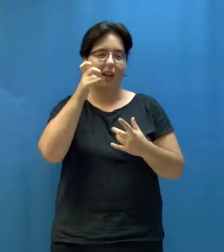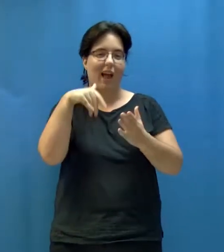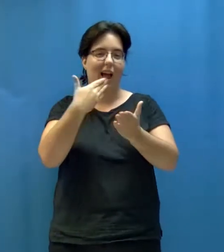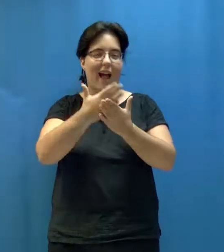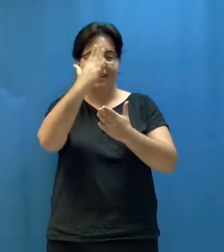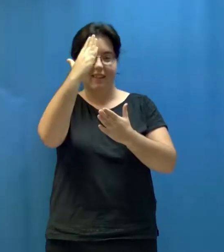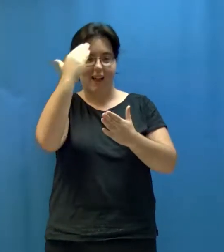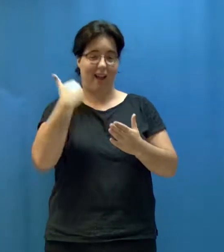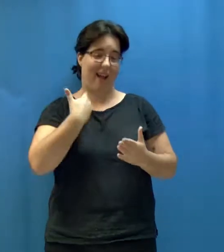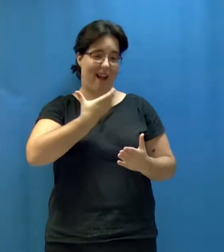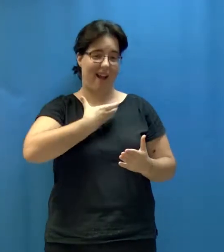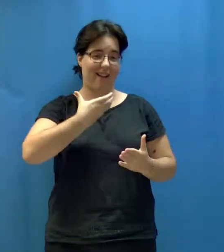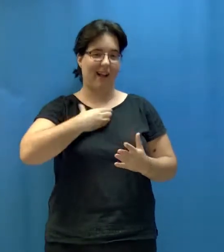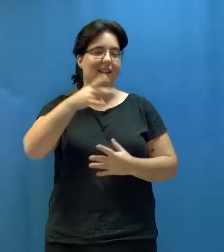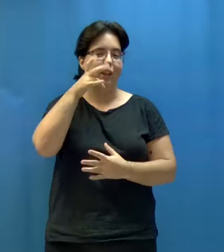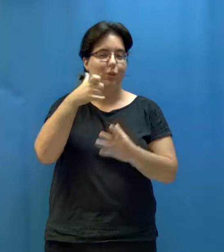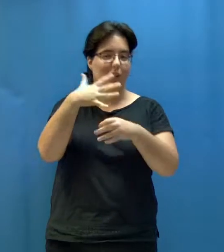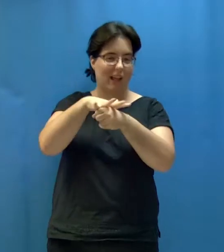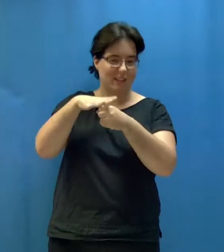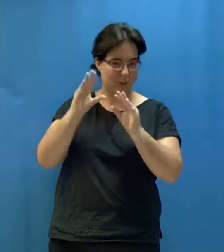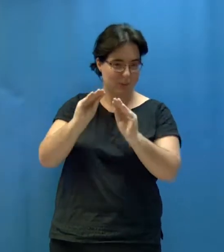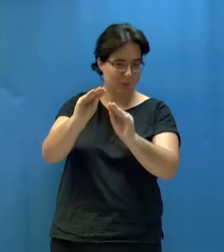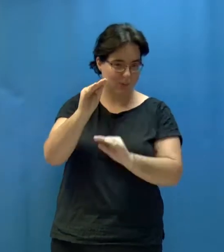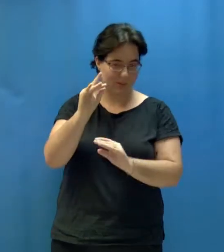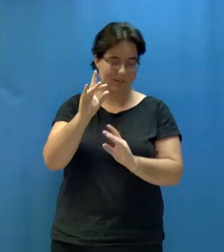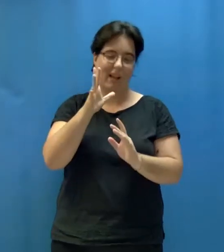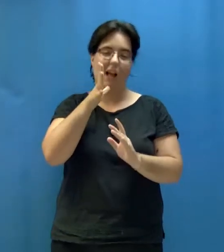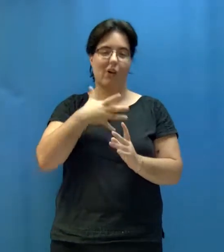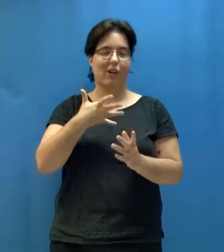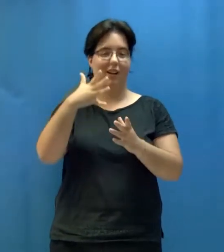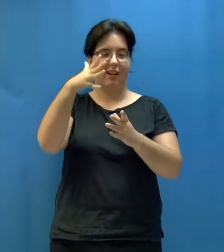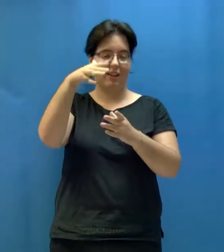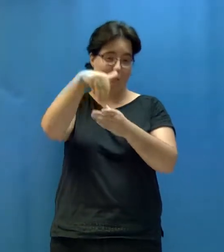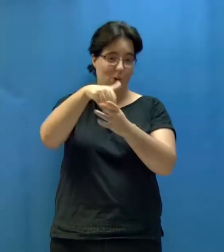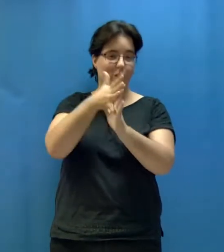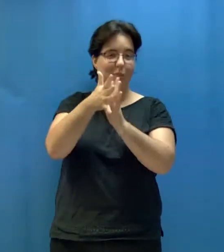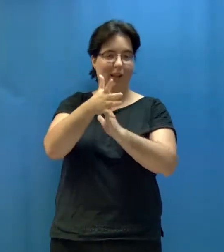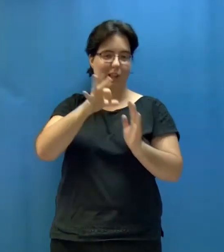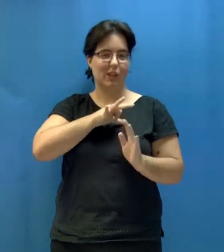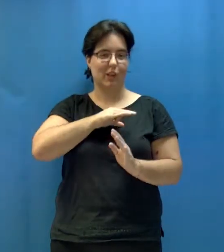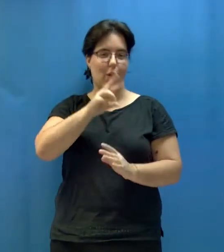en su despacho al sector. Bueno, para explicación de voto, señor Pérez.